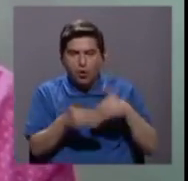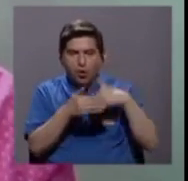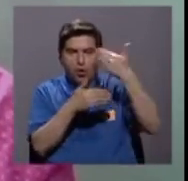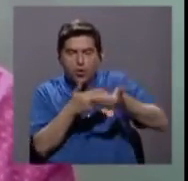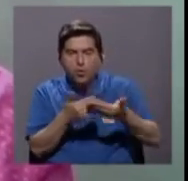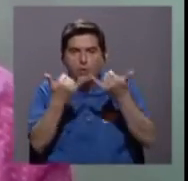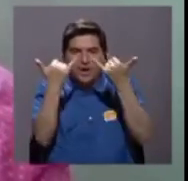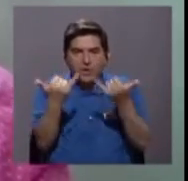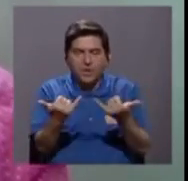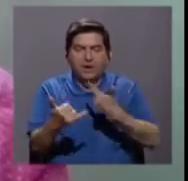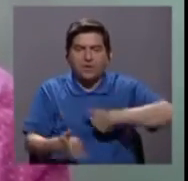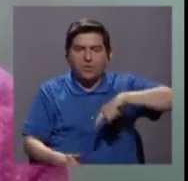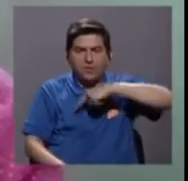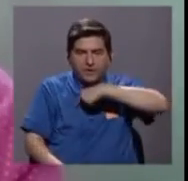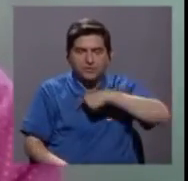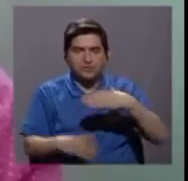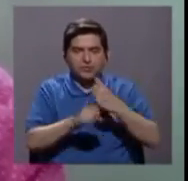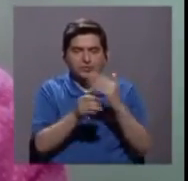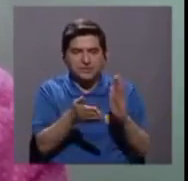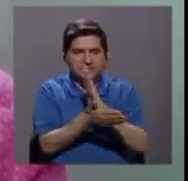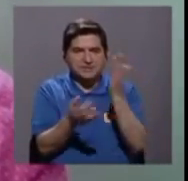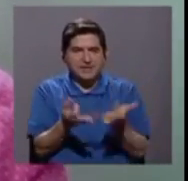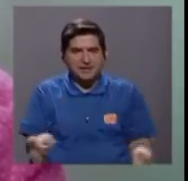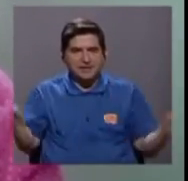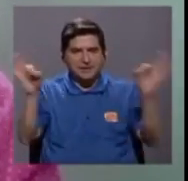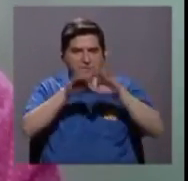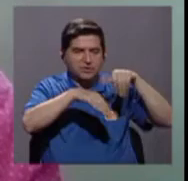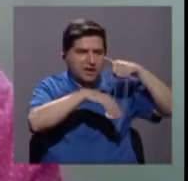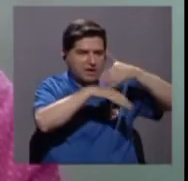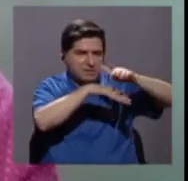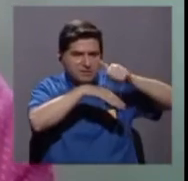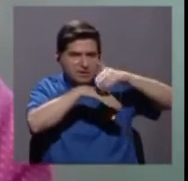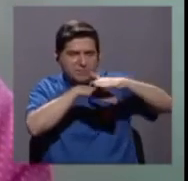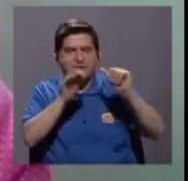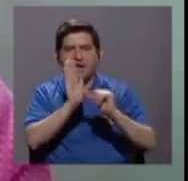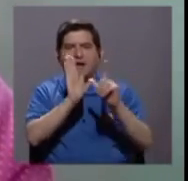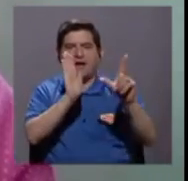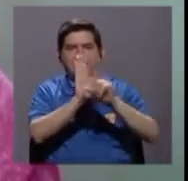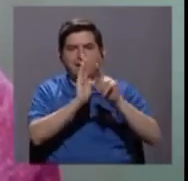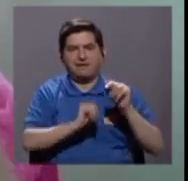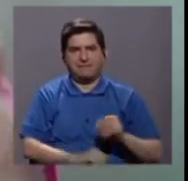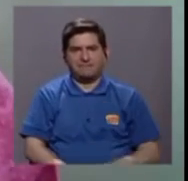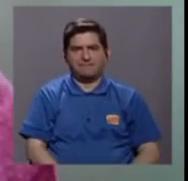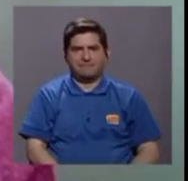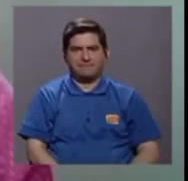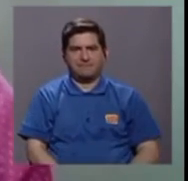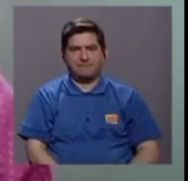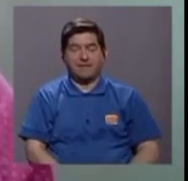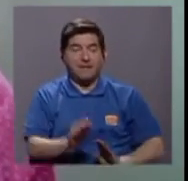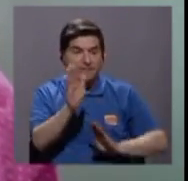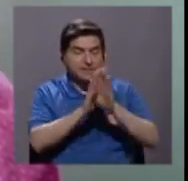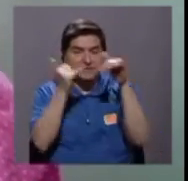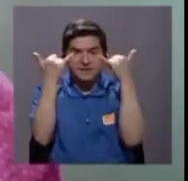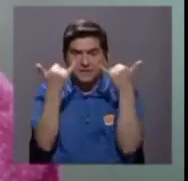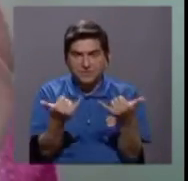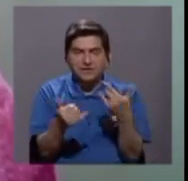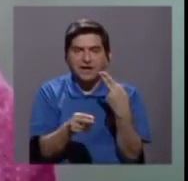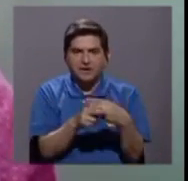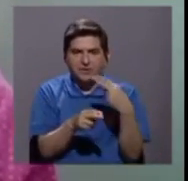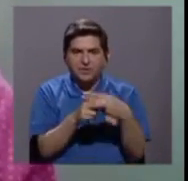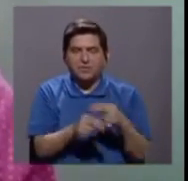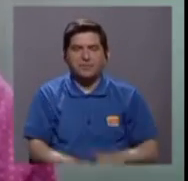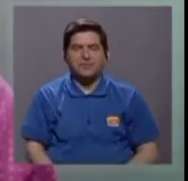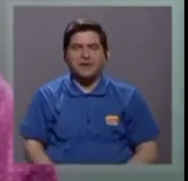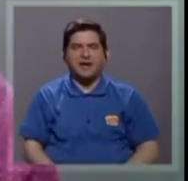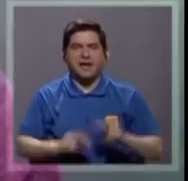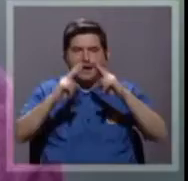ido tomando para armar documentos importantes para enviarlos a la Asamblea Legislativa. Hemos desarrollado lo que denominamos